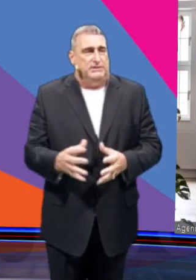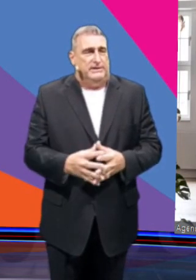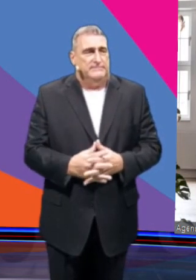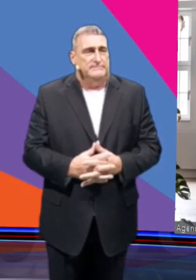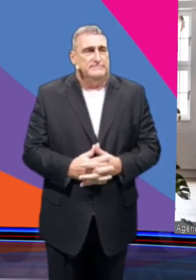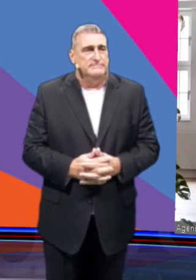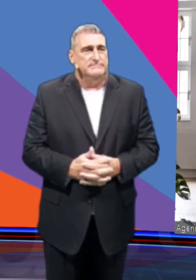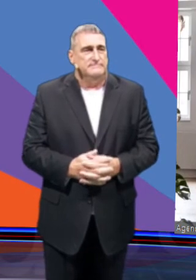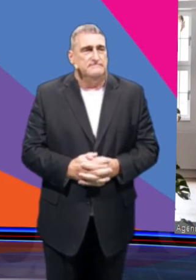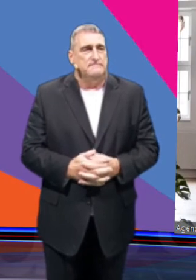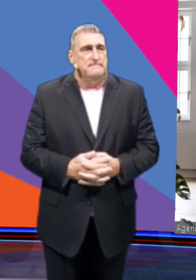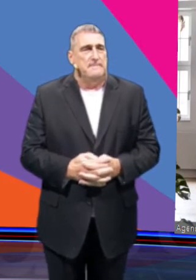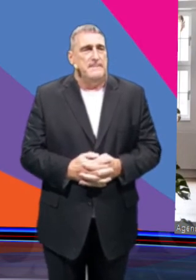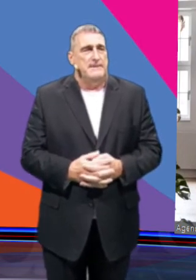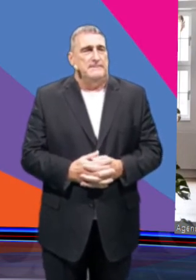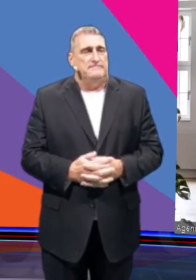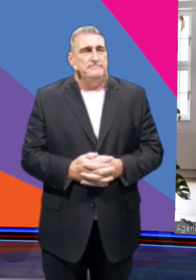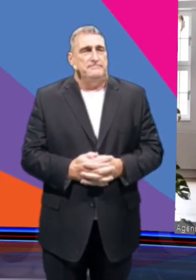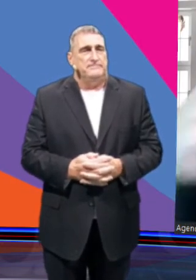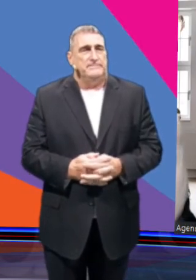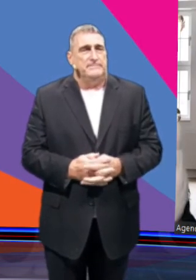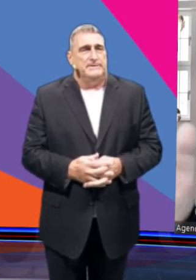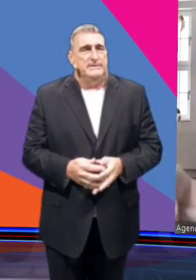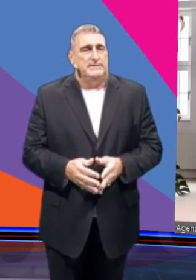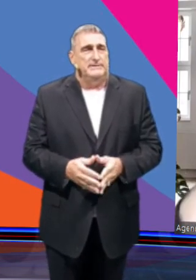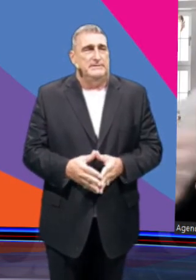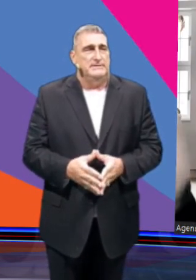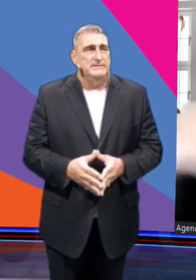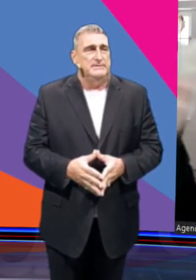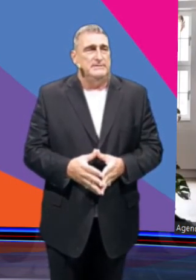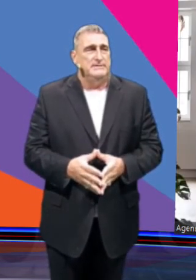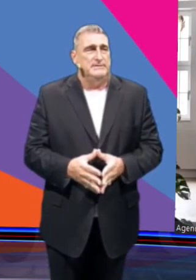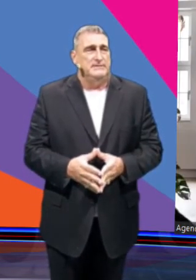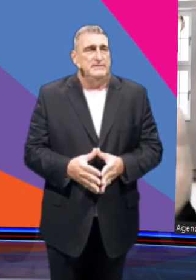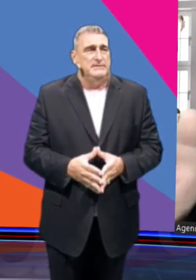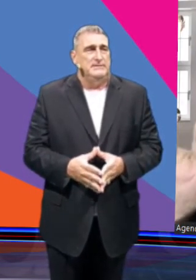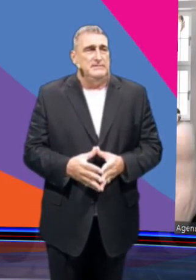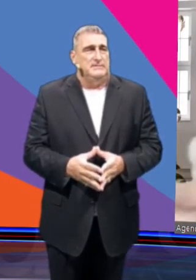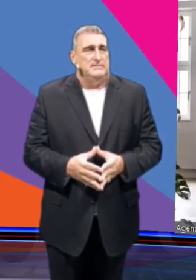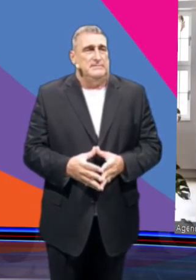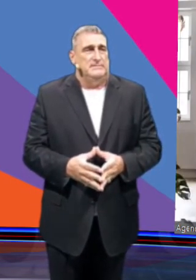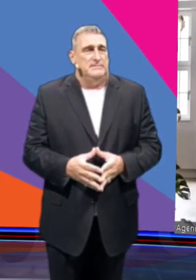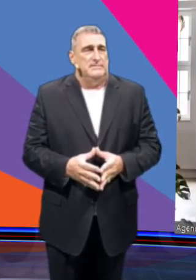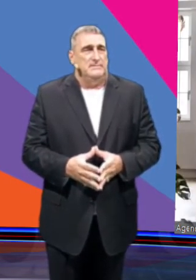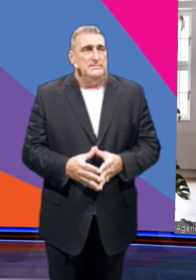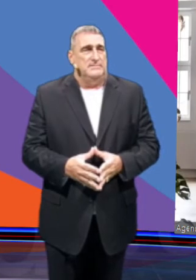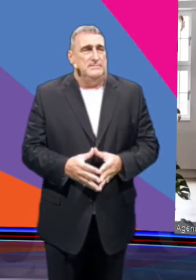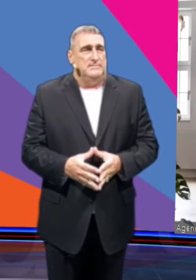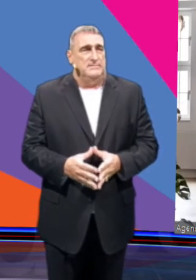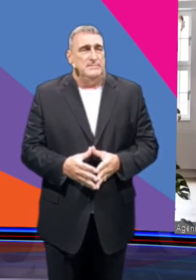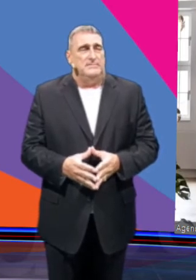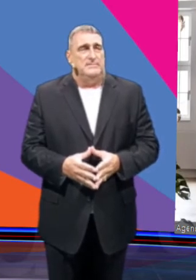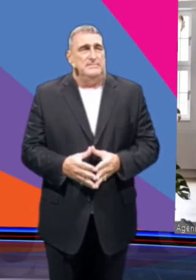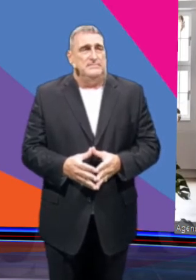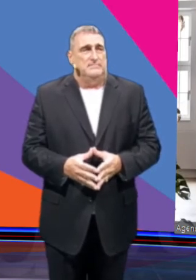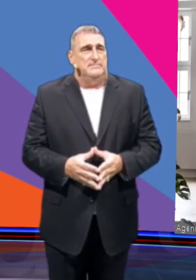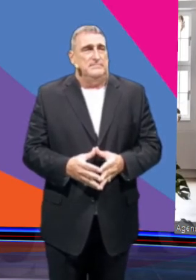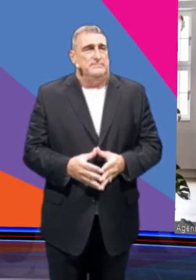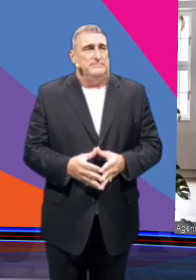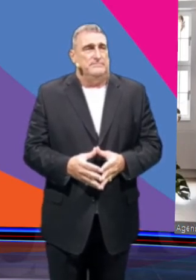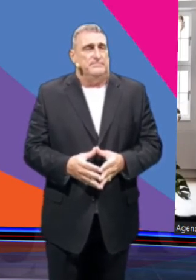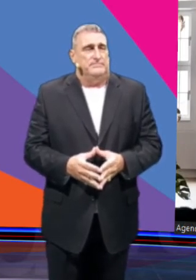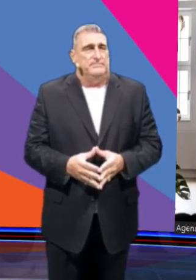categoría. Que dice, bueno, ya que me fui a lo que sea, tengo que llegar y quedarme los días que me tengo que quedar,